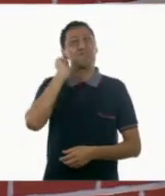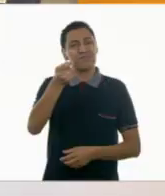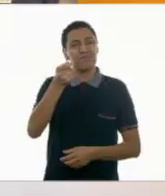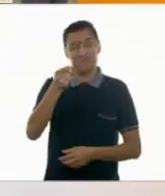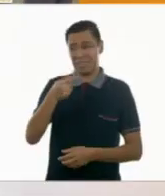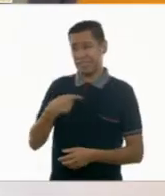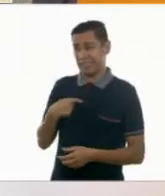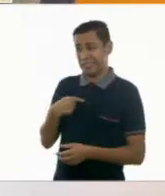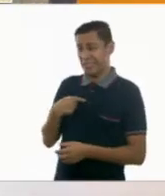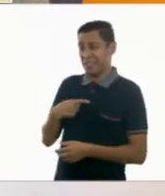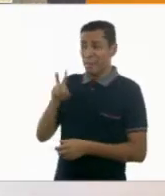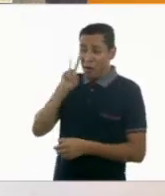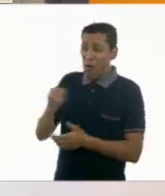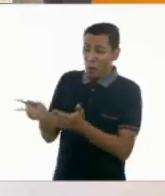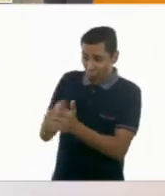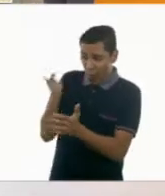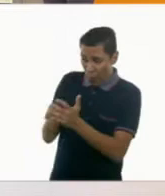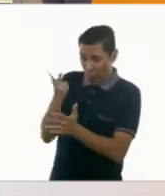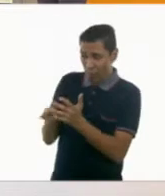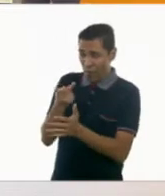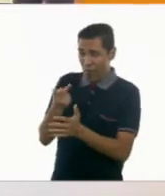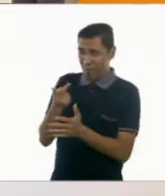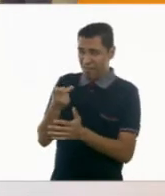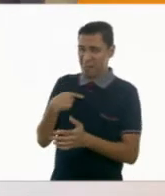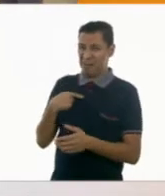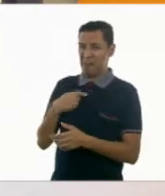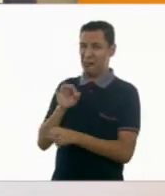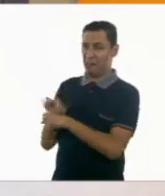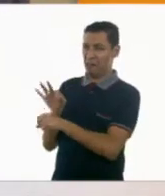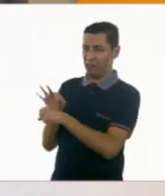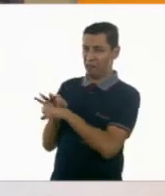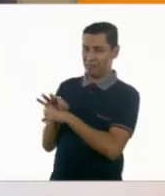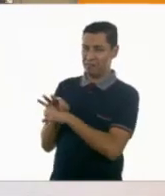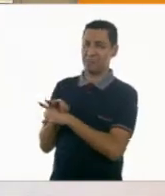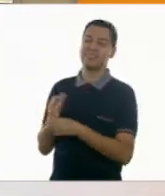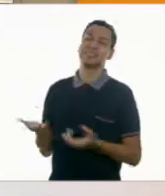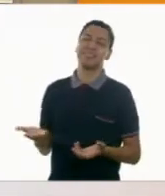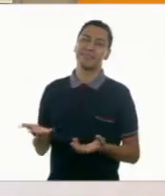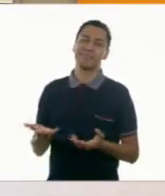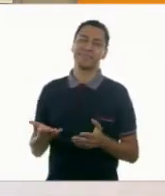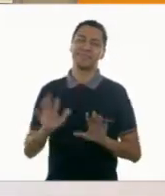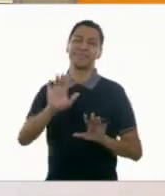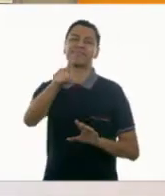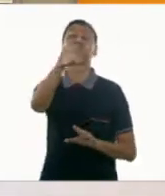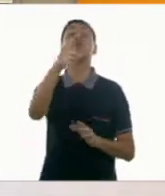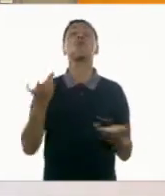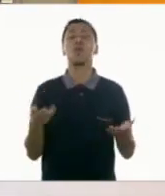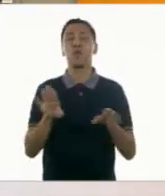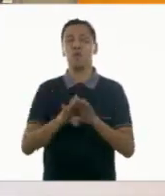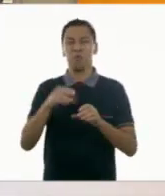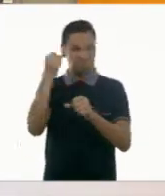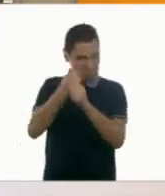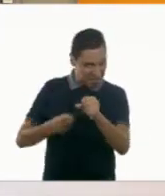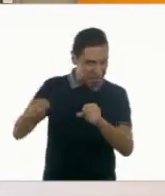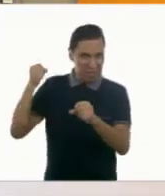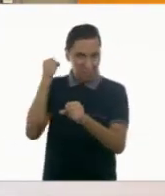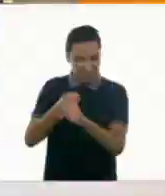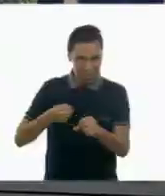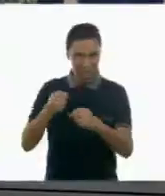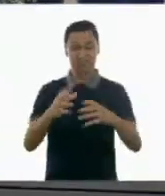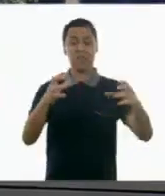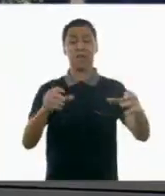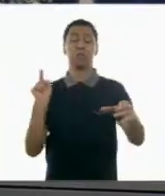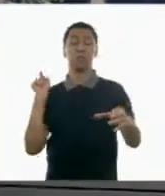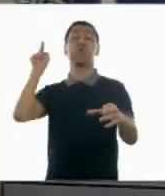sigo dando oportunidades? Sí. Yo creo que ya. Ya, sí. En casa, practíquenlo. Yo sé que pueden hacerlo y les